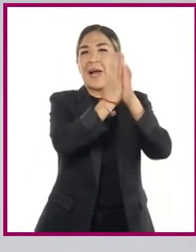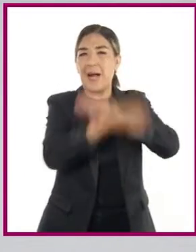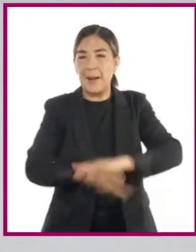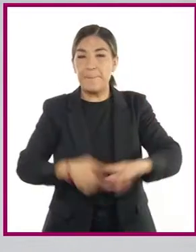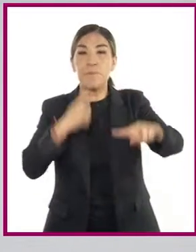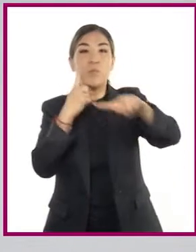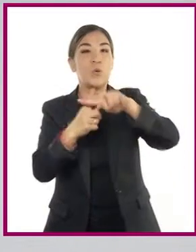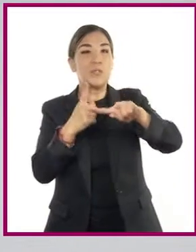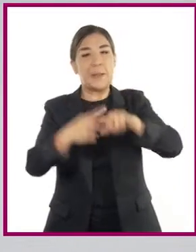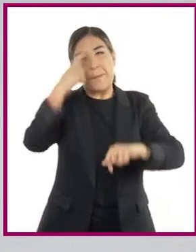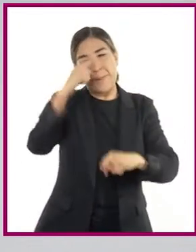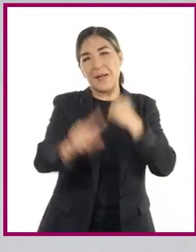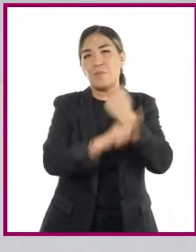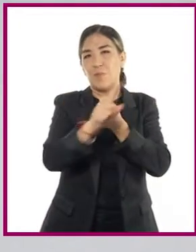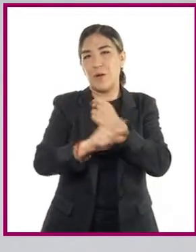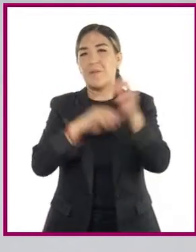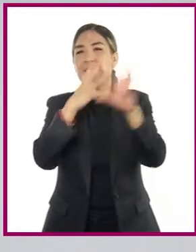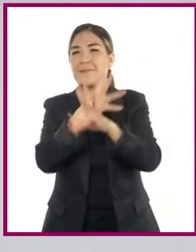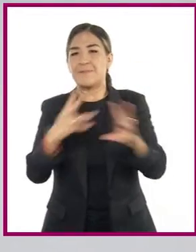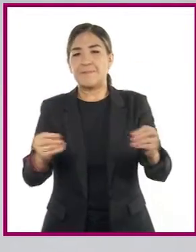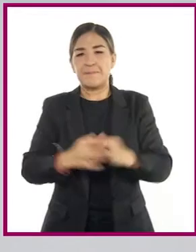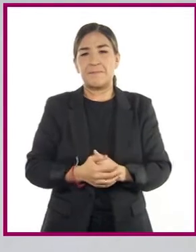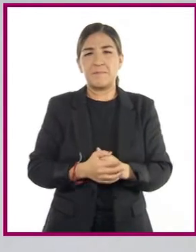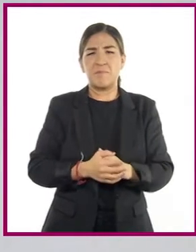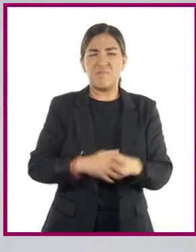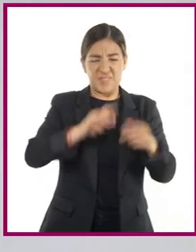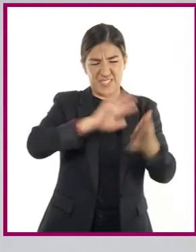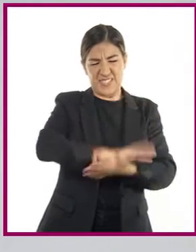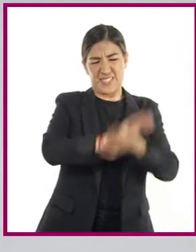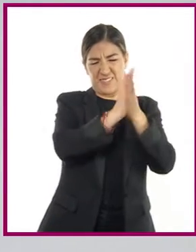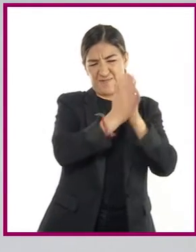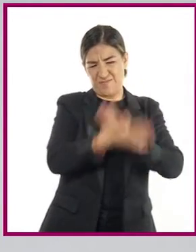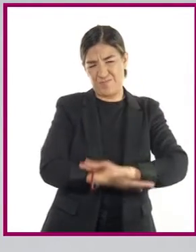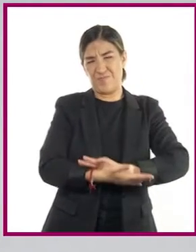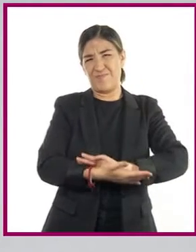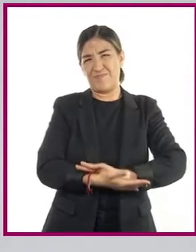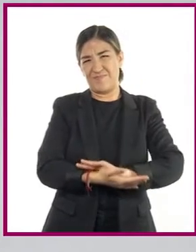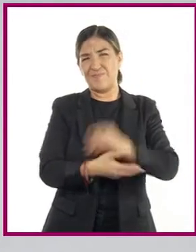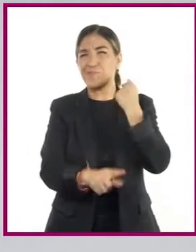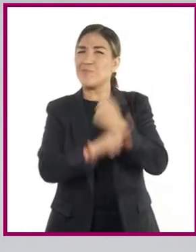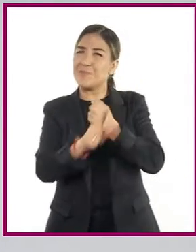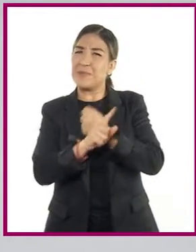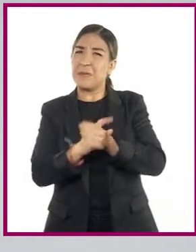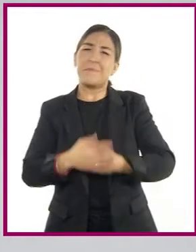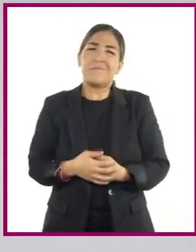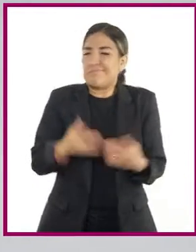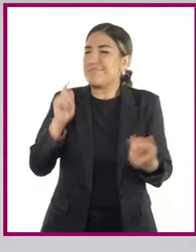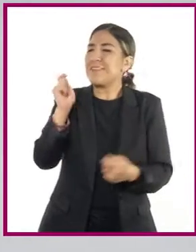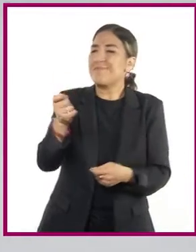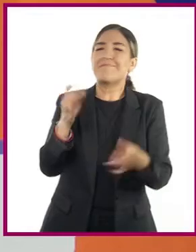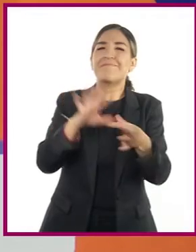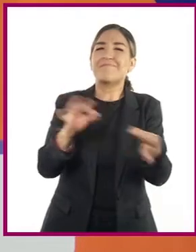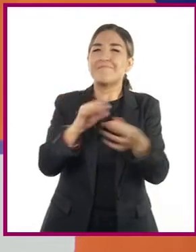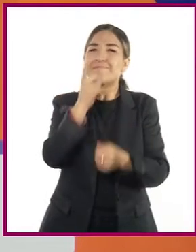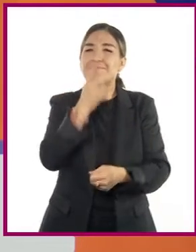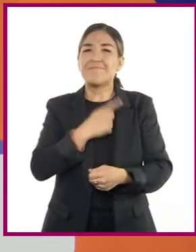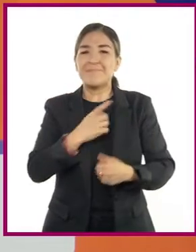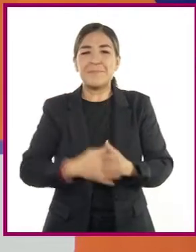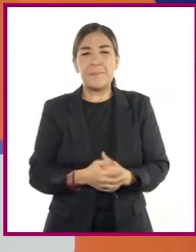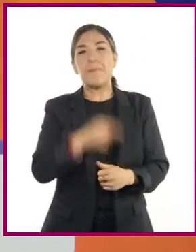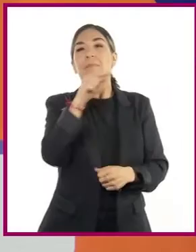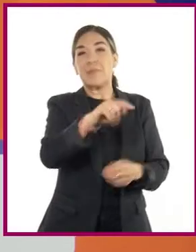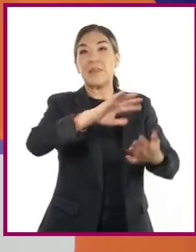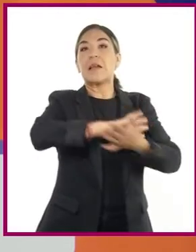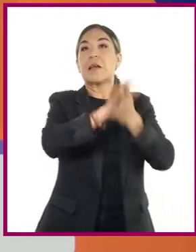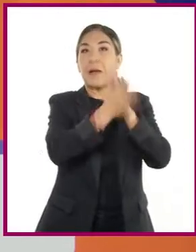conflictos. Transformación de conflictos. Profesora, ¿a qué se refiere? Es una herramienta